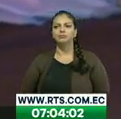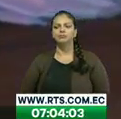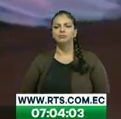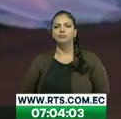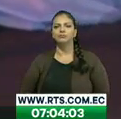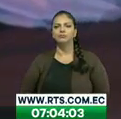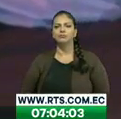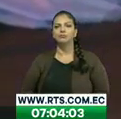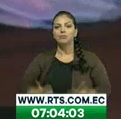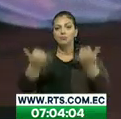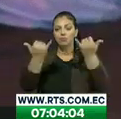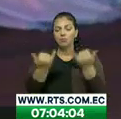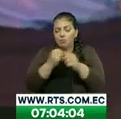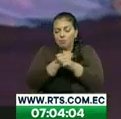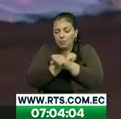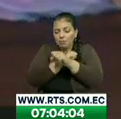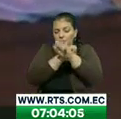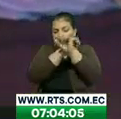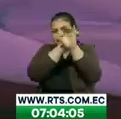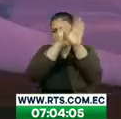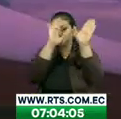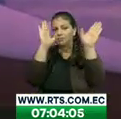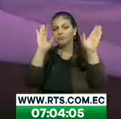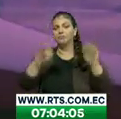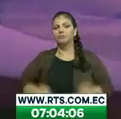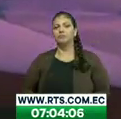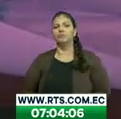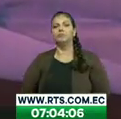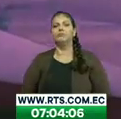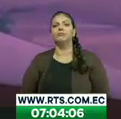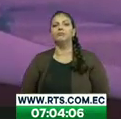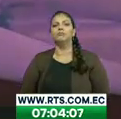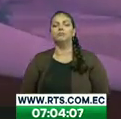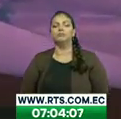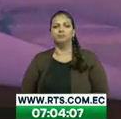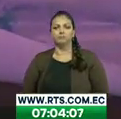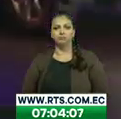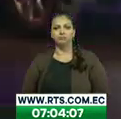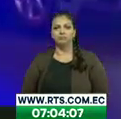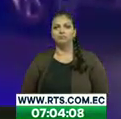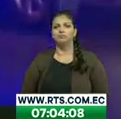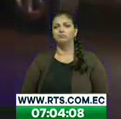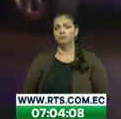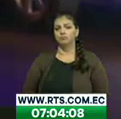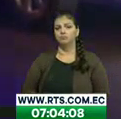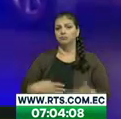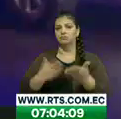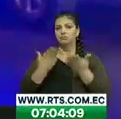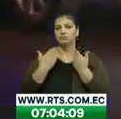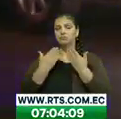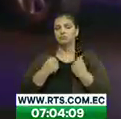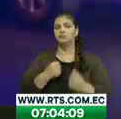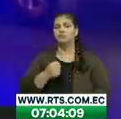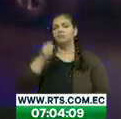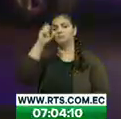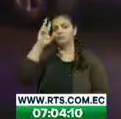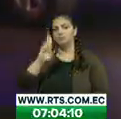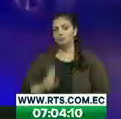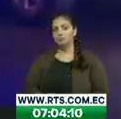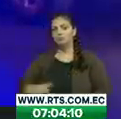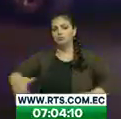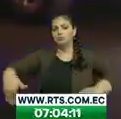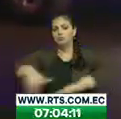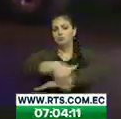Tres impactos de bala acabaron con la vida de Javier Yagual, de 28 años. El crimen se produjo en las